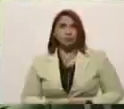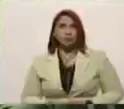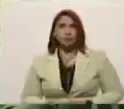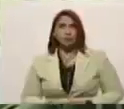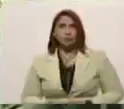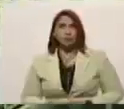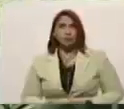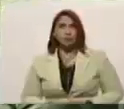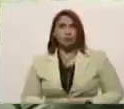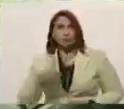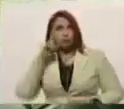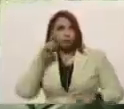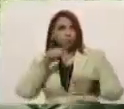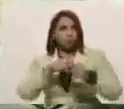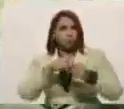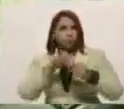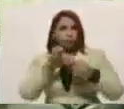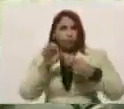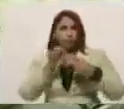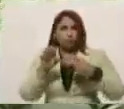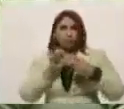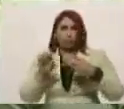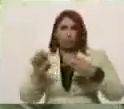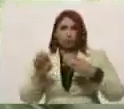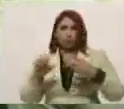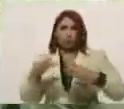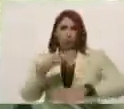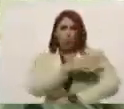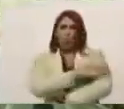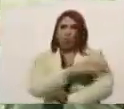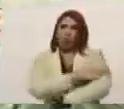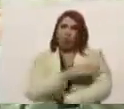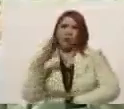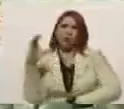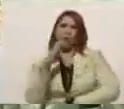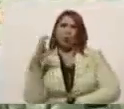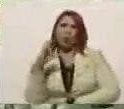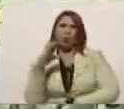Parte de la estrategia de la oligarquía colombiana